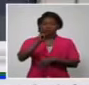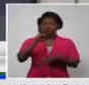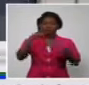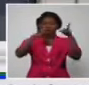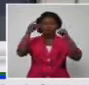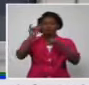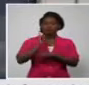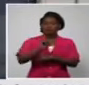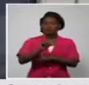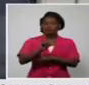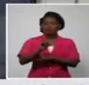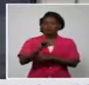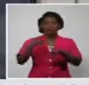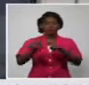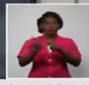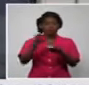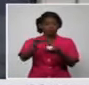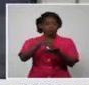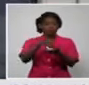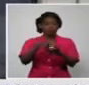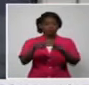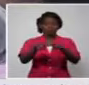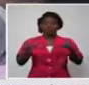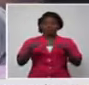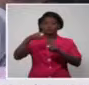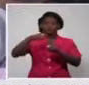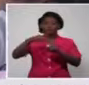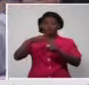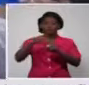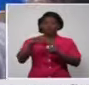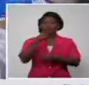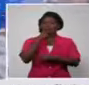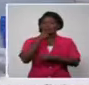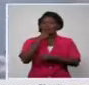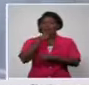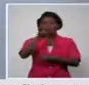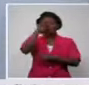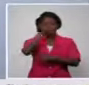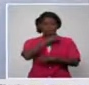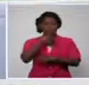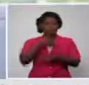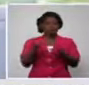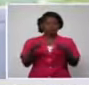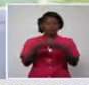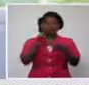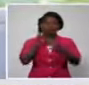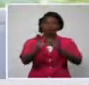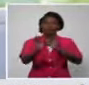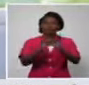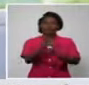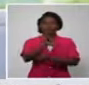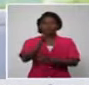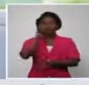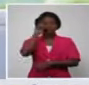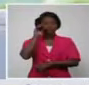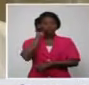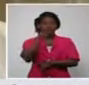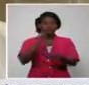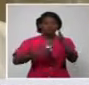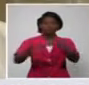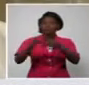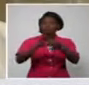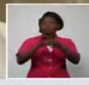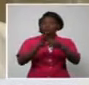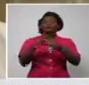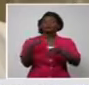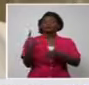intensiva. Señalar también que tenemos un total de 4 camas en la terapia para el paciente que así lo necesita. Hasta el momento no hemos tenido ningún